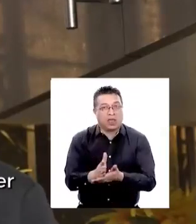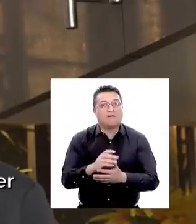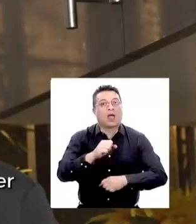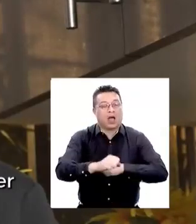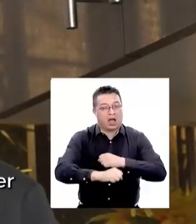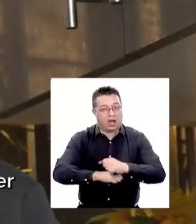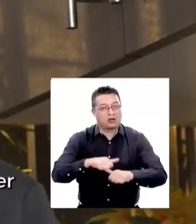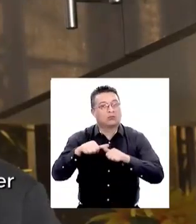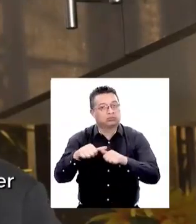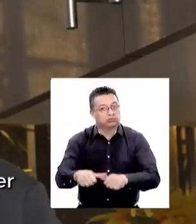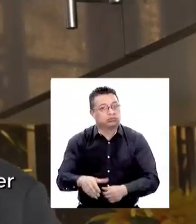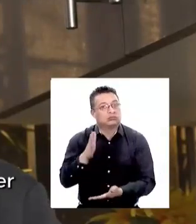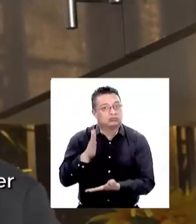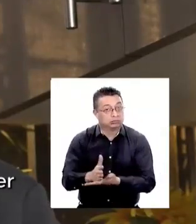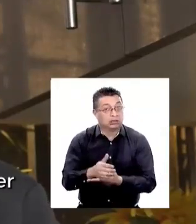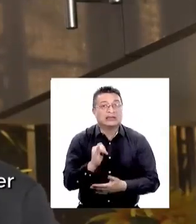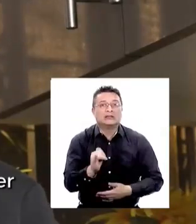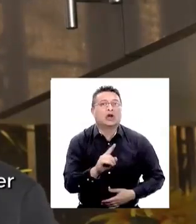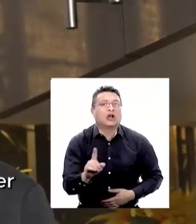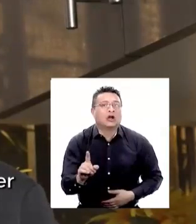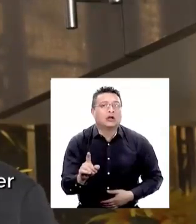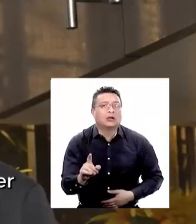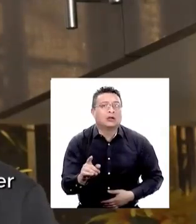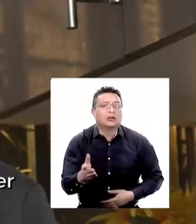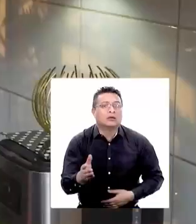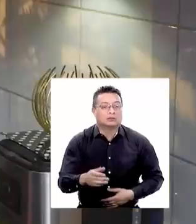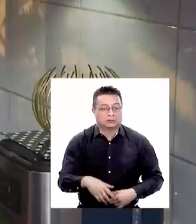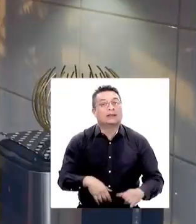deben tener algunos años de residencia, ¿cierto?